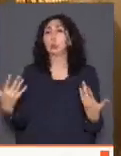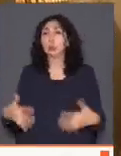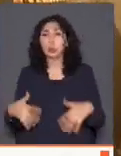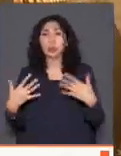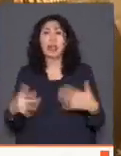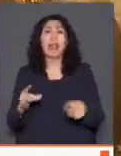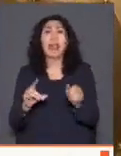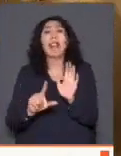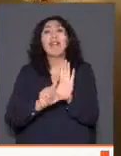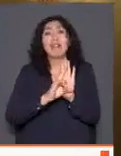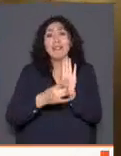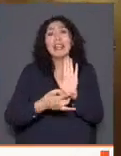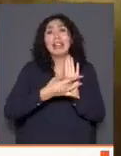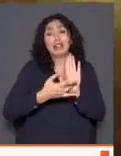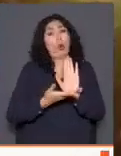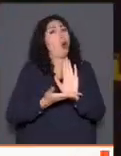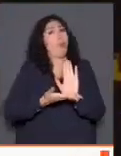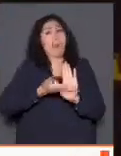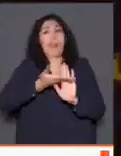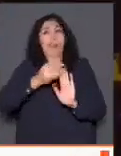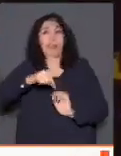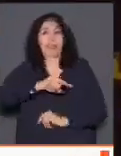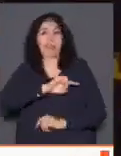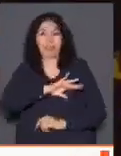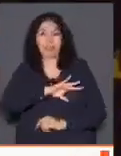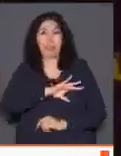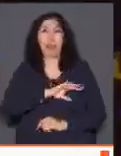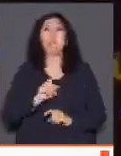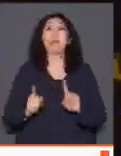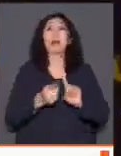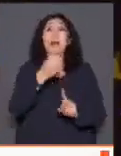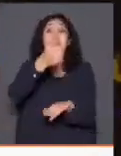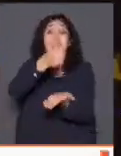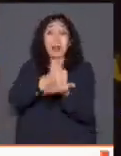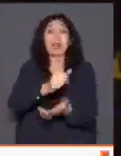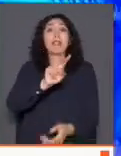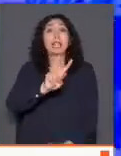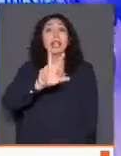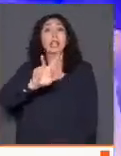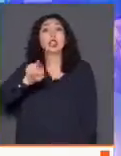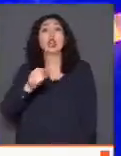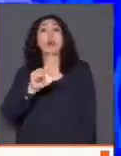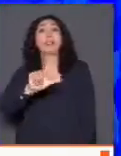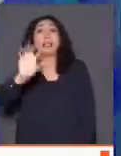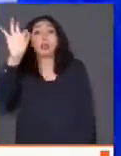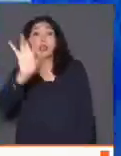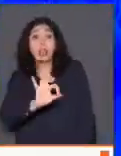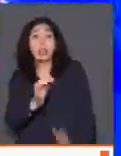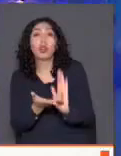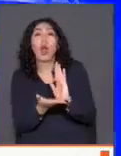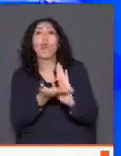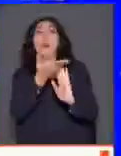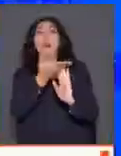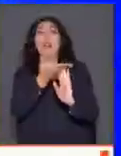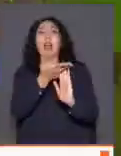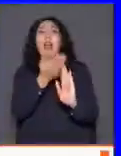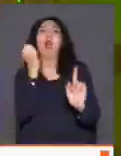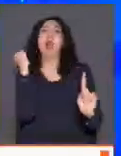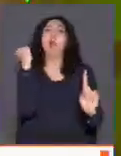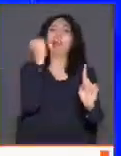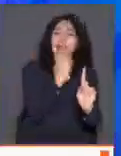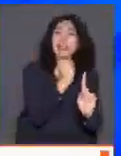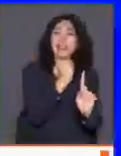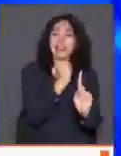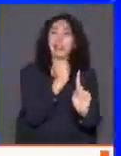último tiempo en el país. Durante el primer semestre, en un 28,7% aumentó la tasa de homicidios respecto a igual periodo